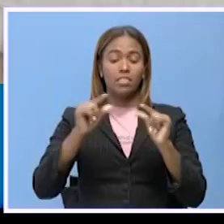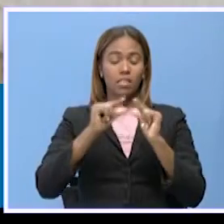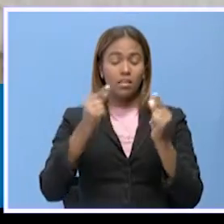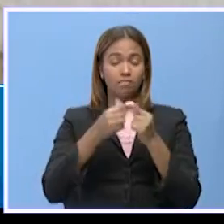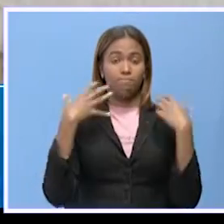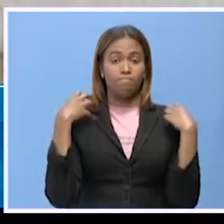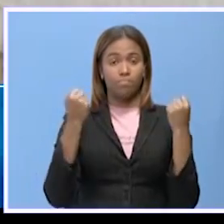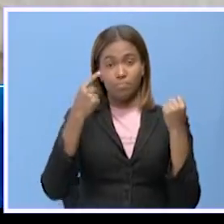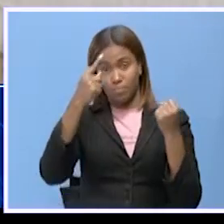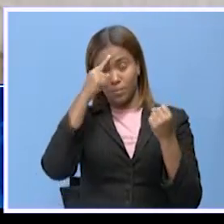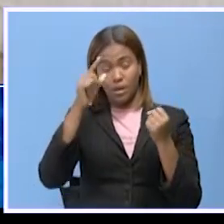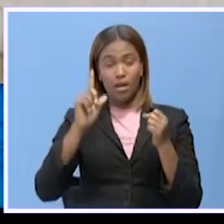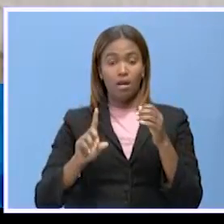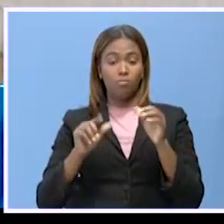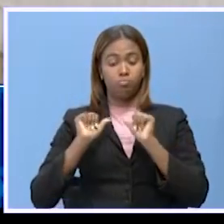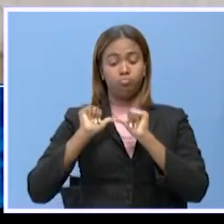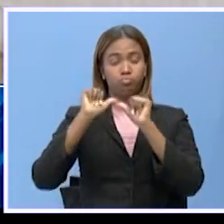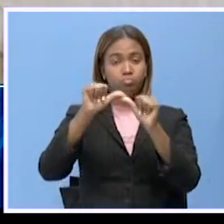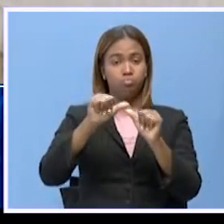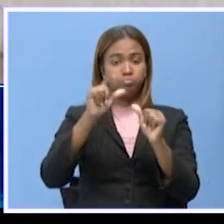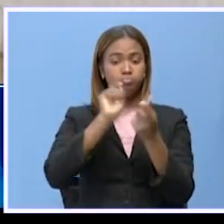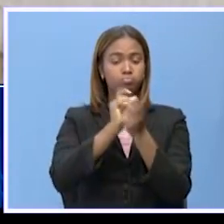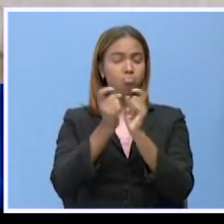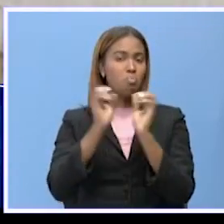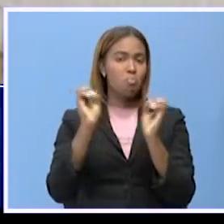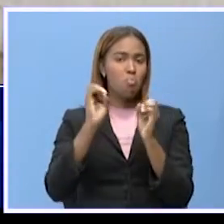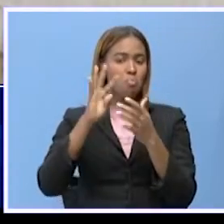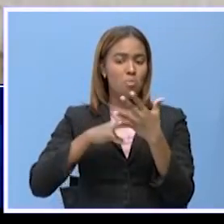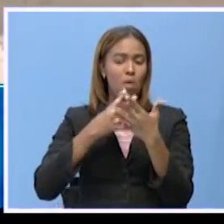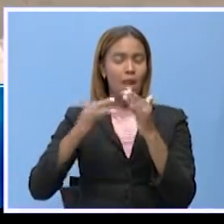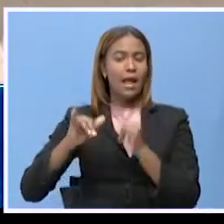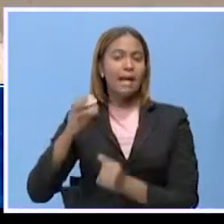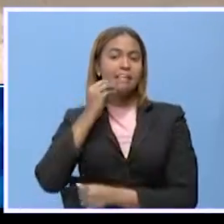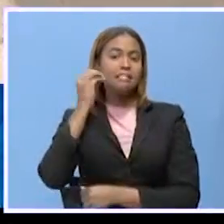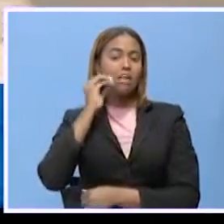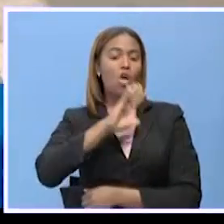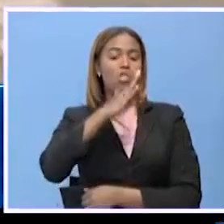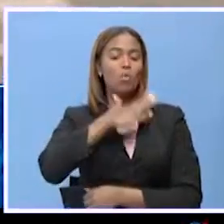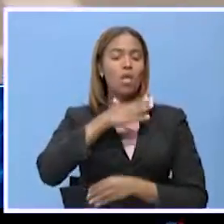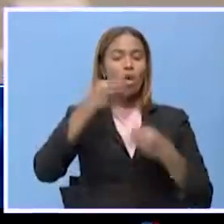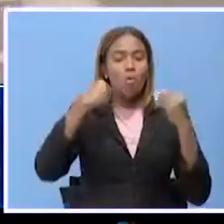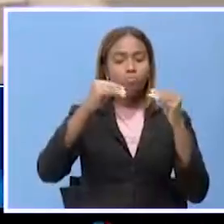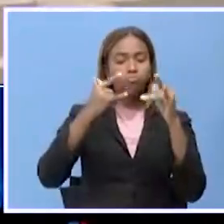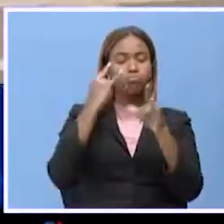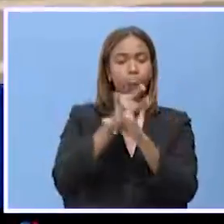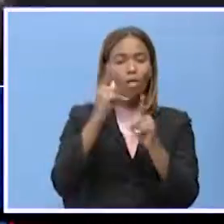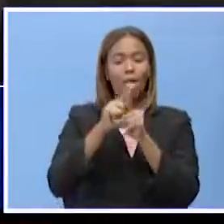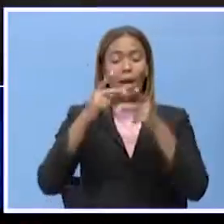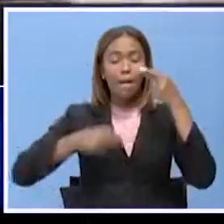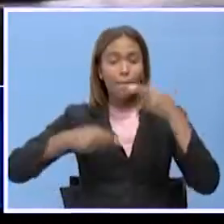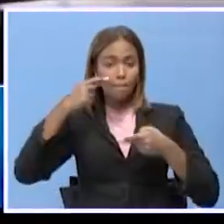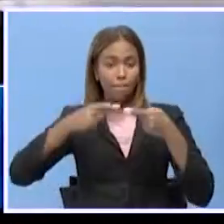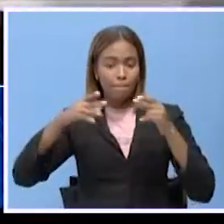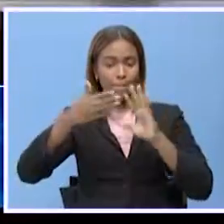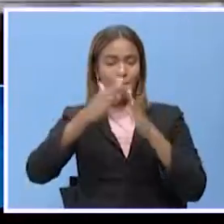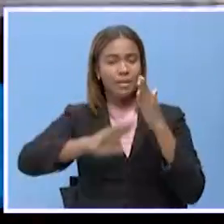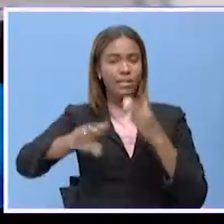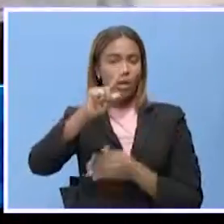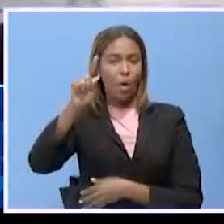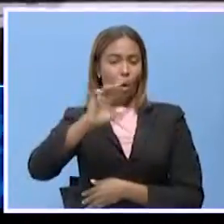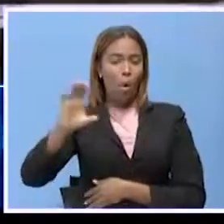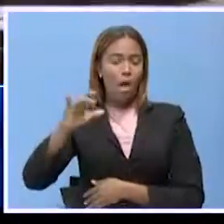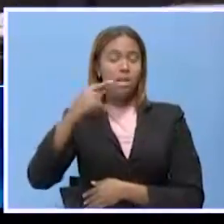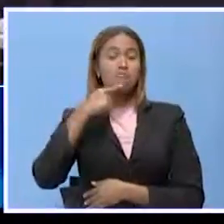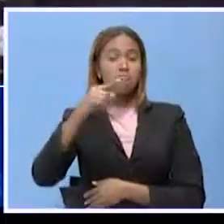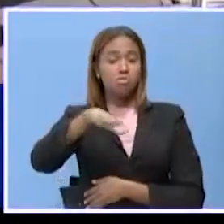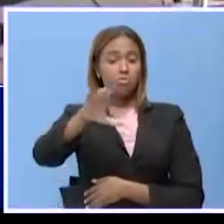Salud de dejar sin efecto la variación en el horario del toque de queda, dueños de bares y restaurantes de la emblemática ciudad colonial aseguran